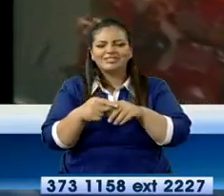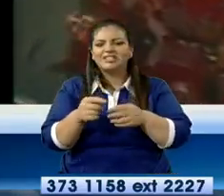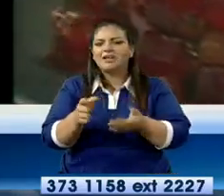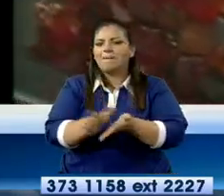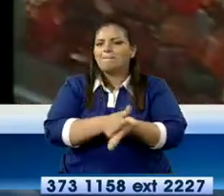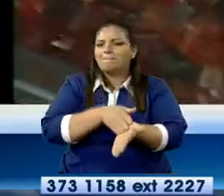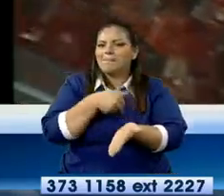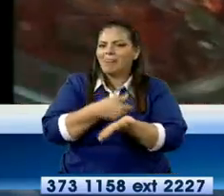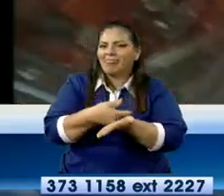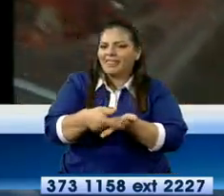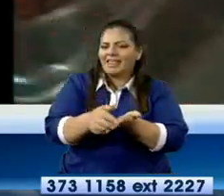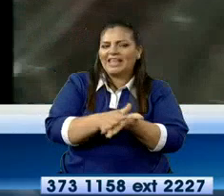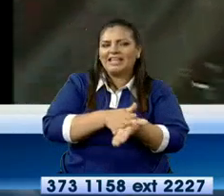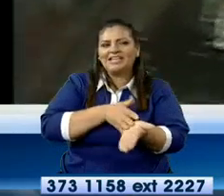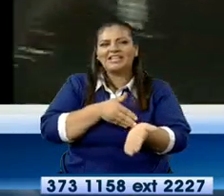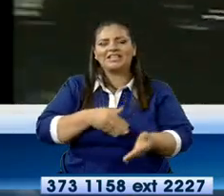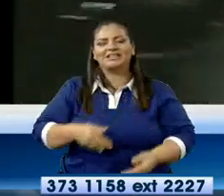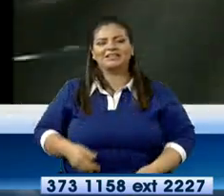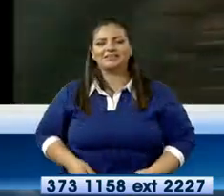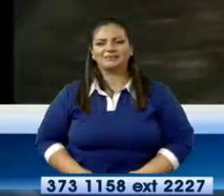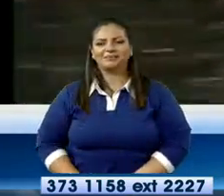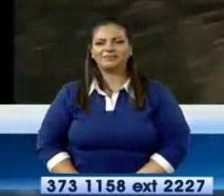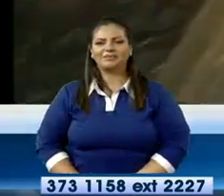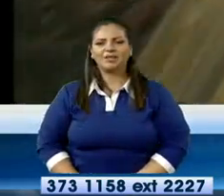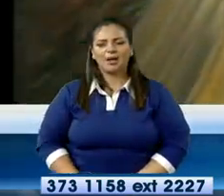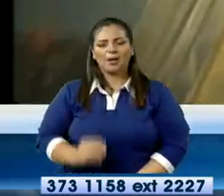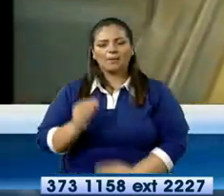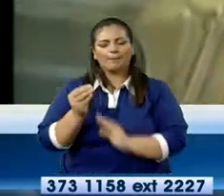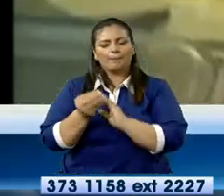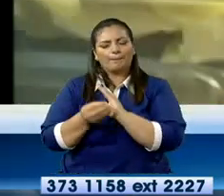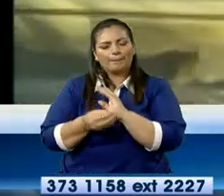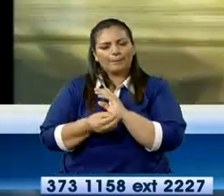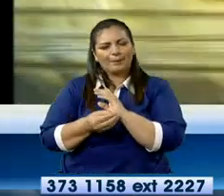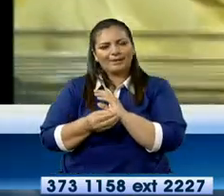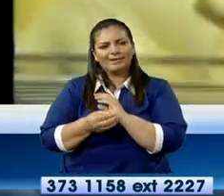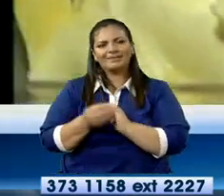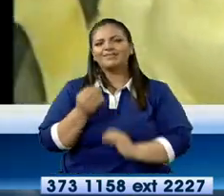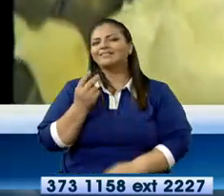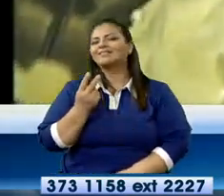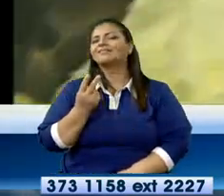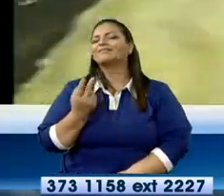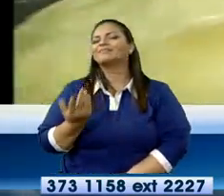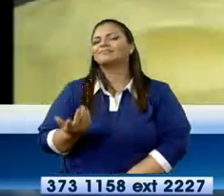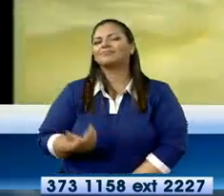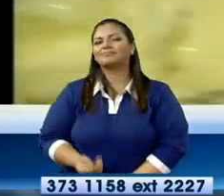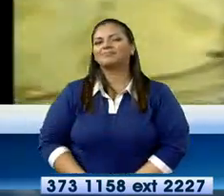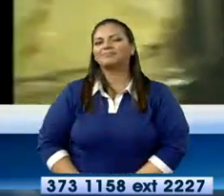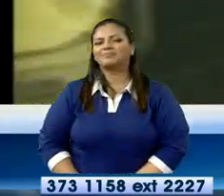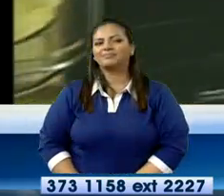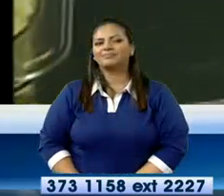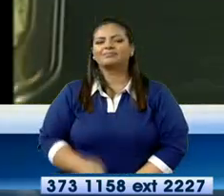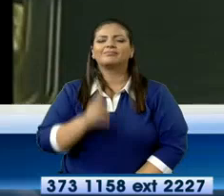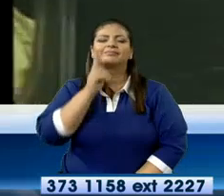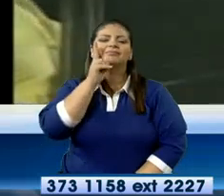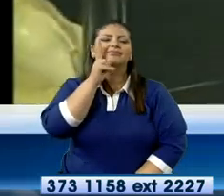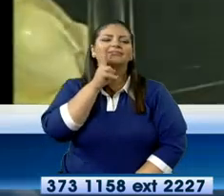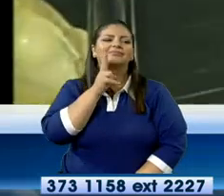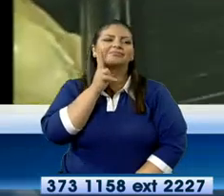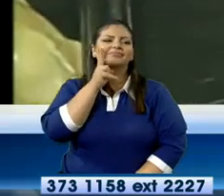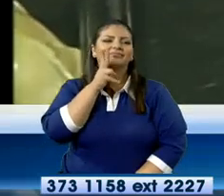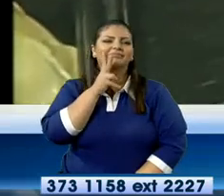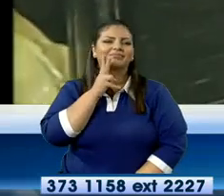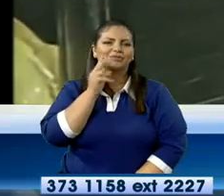mantequilla, y ellos le ponen como un dato adicional, miren, como un creo que yo es como que un ingrediente muy